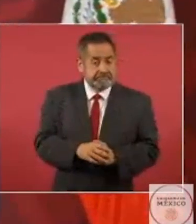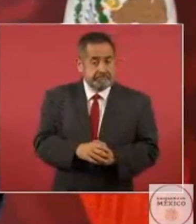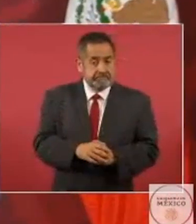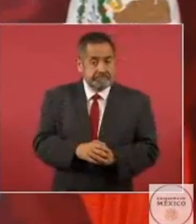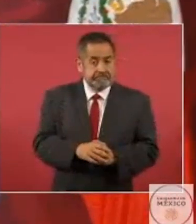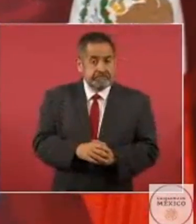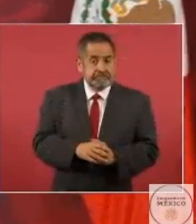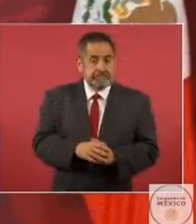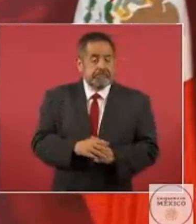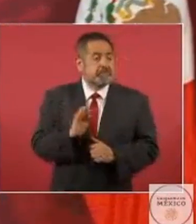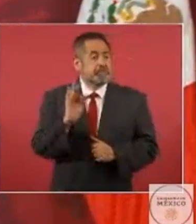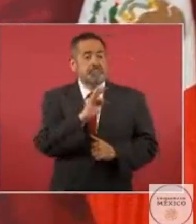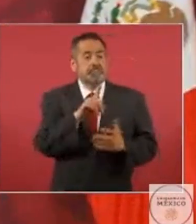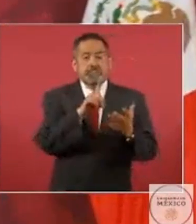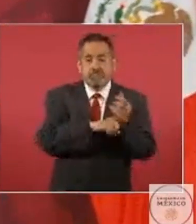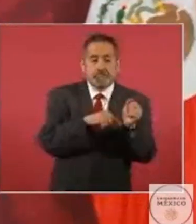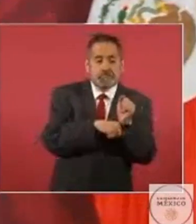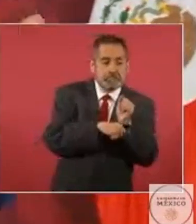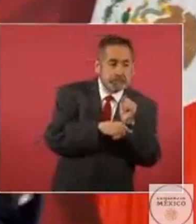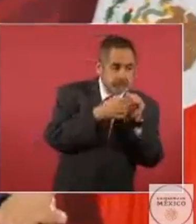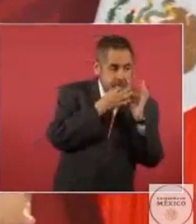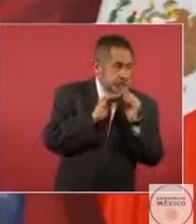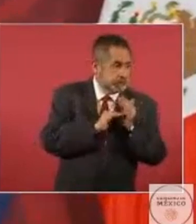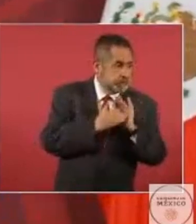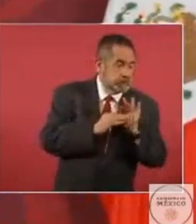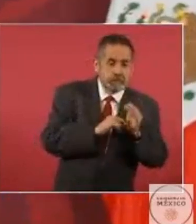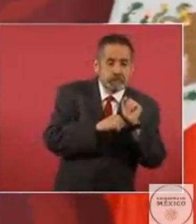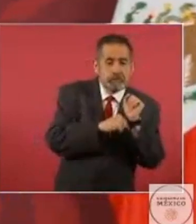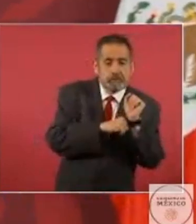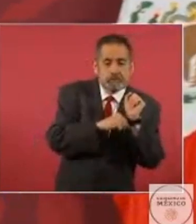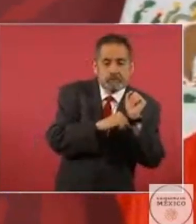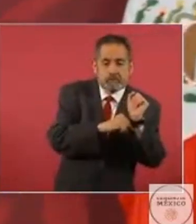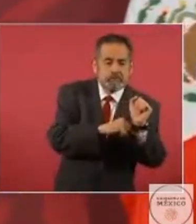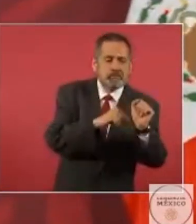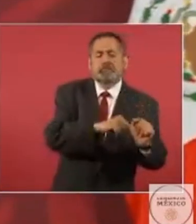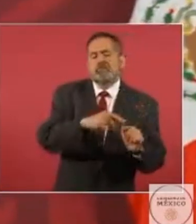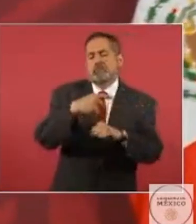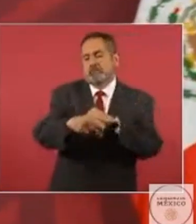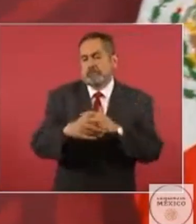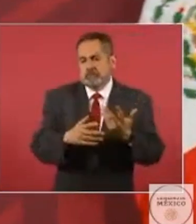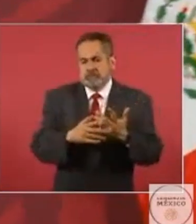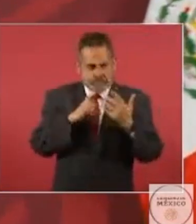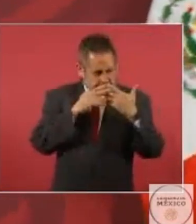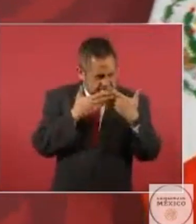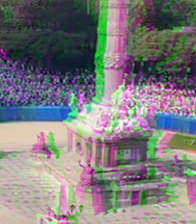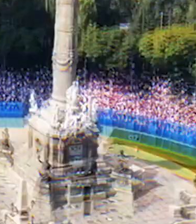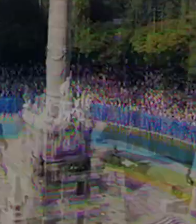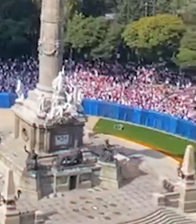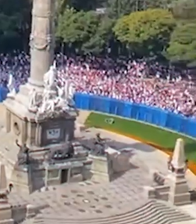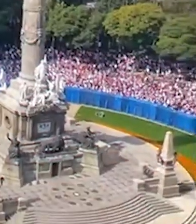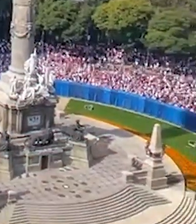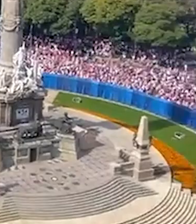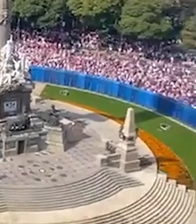se mantiene soterrado y hace mucho daño para tener una sociedad mejor.